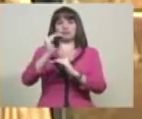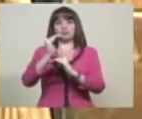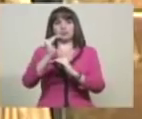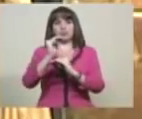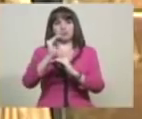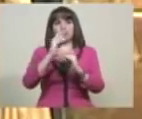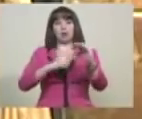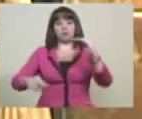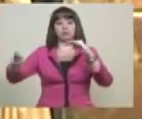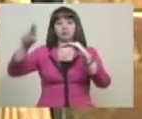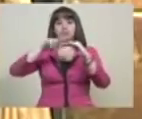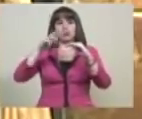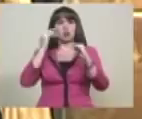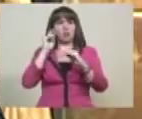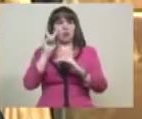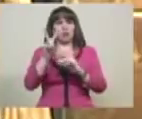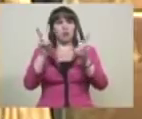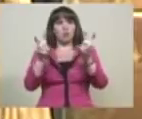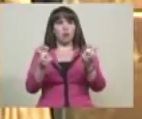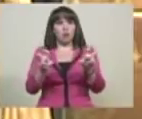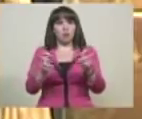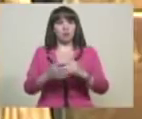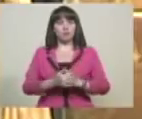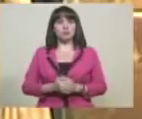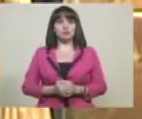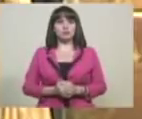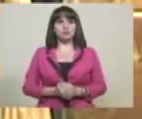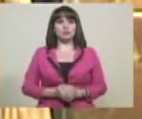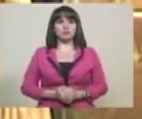Anclaje recuperador.